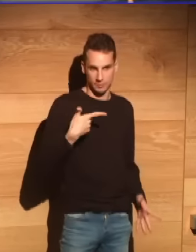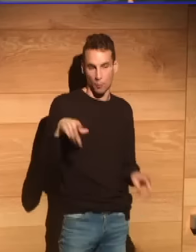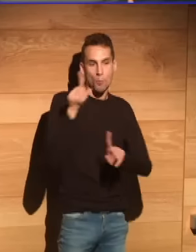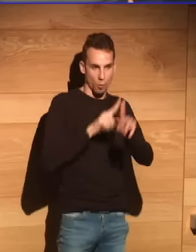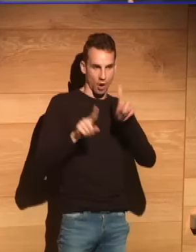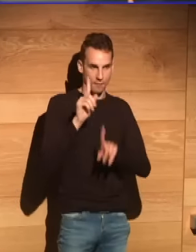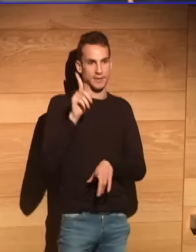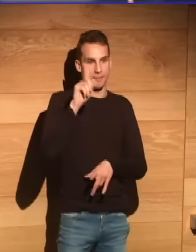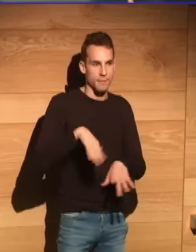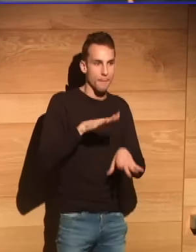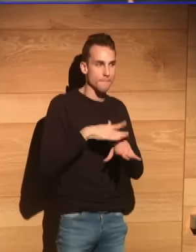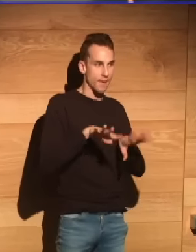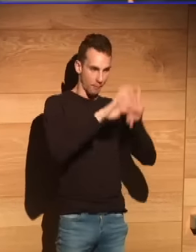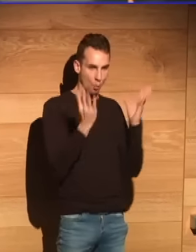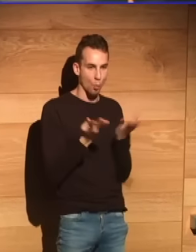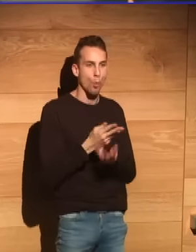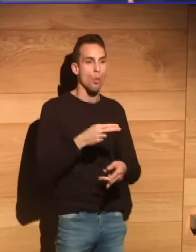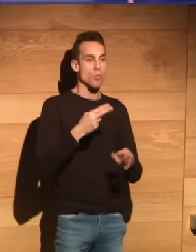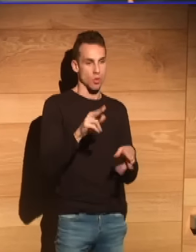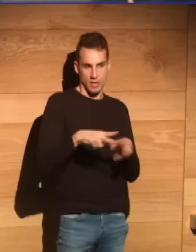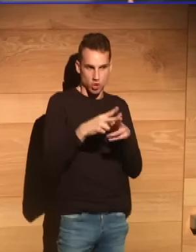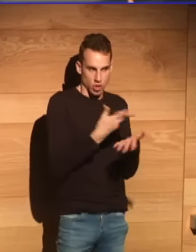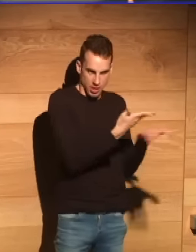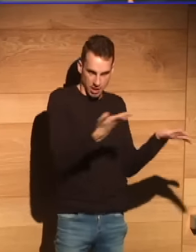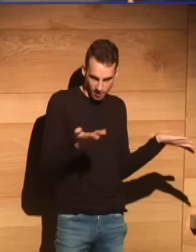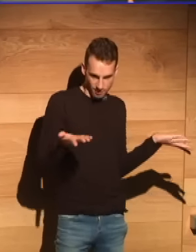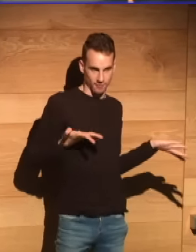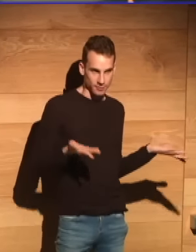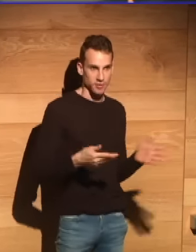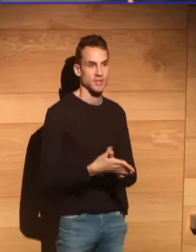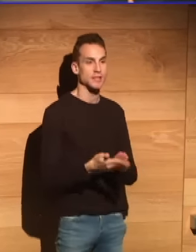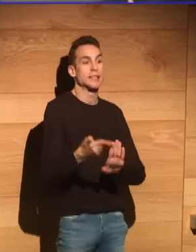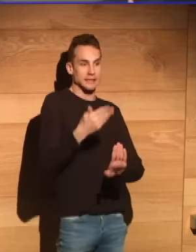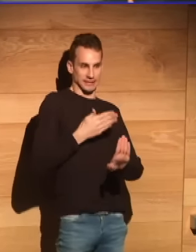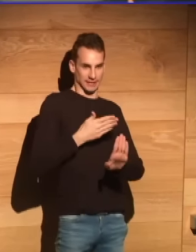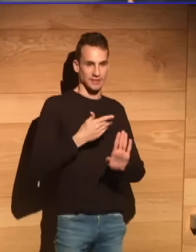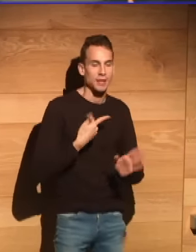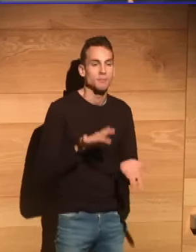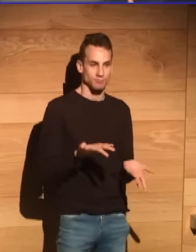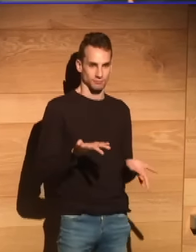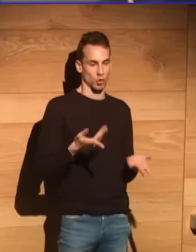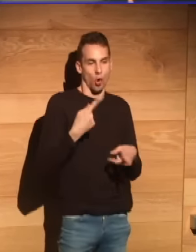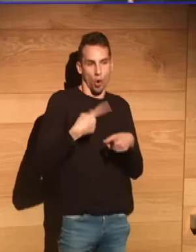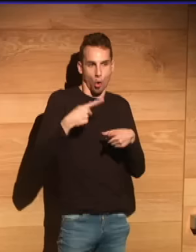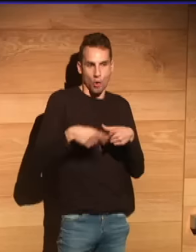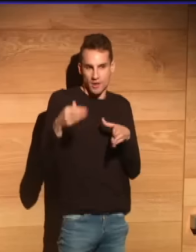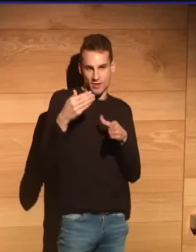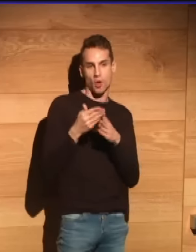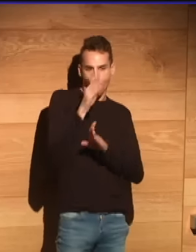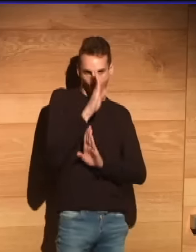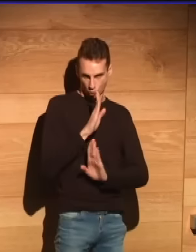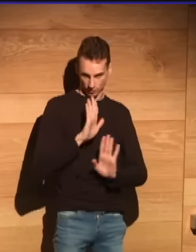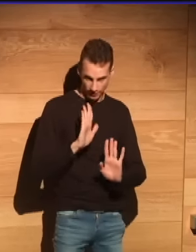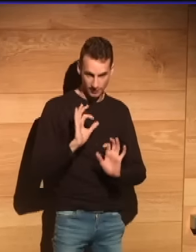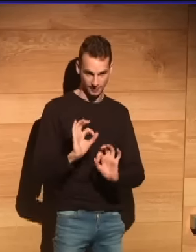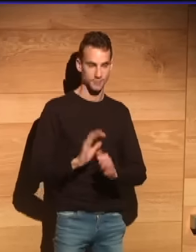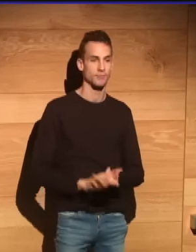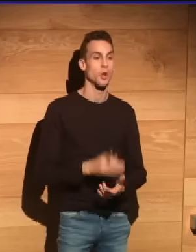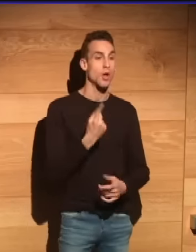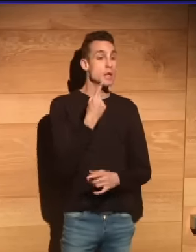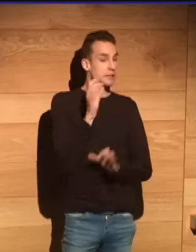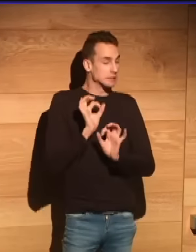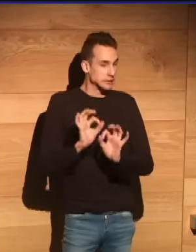mundo y para la sociedad. Todo eso, lo que hay detrás en los algoritmos y los sesgos que están ahí, ¿no? Pero hay uno concreto, por